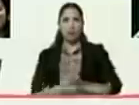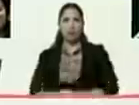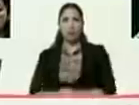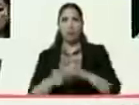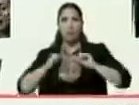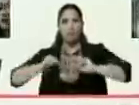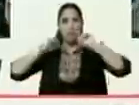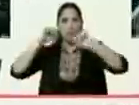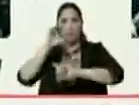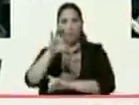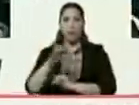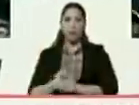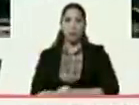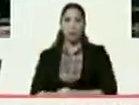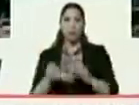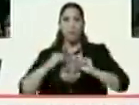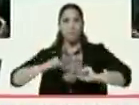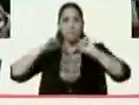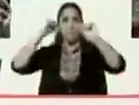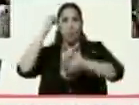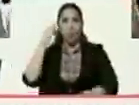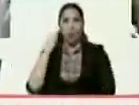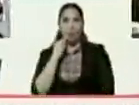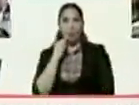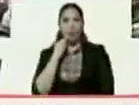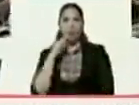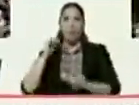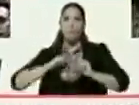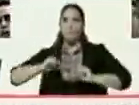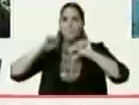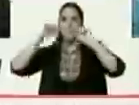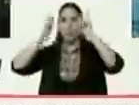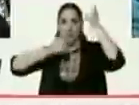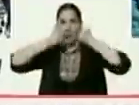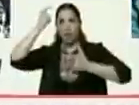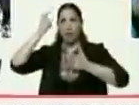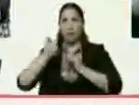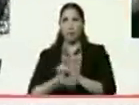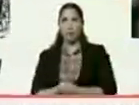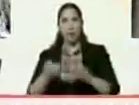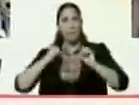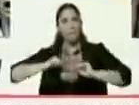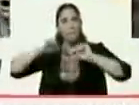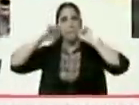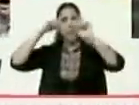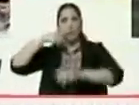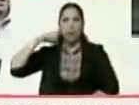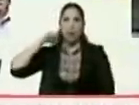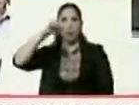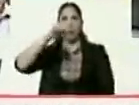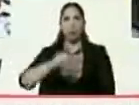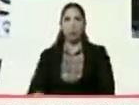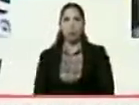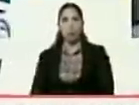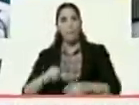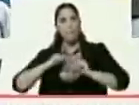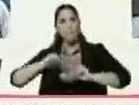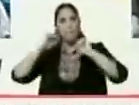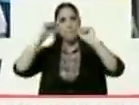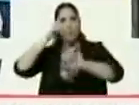viva la patria! ¡Que viva Bolívar! ¡Que viva Chávez! ¡Que viva Maduro! ¡Que viva el